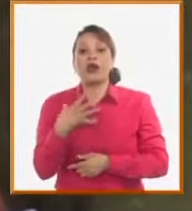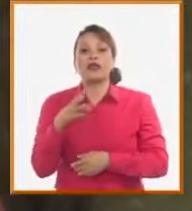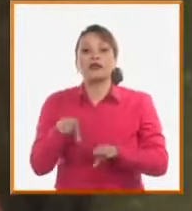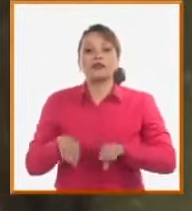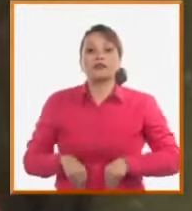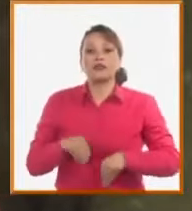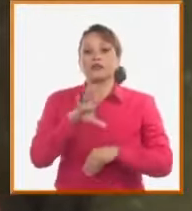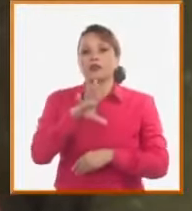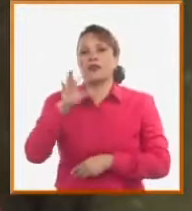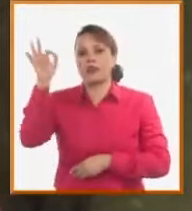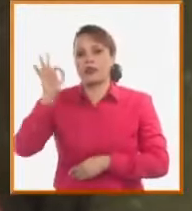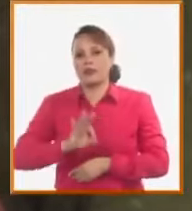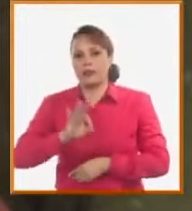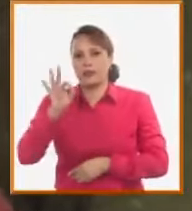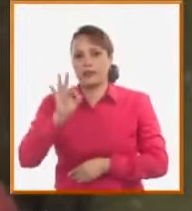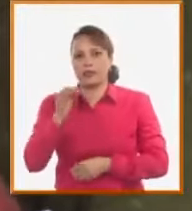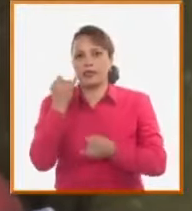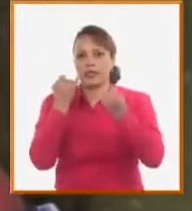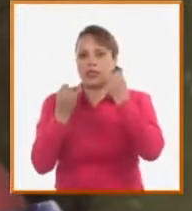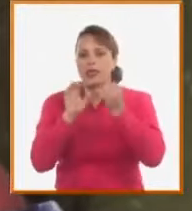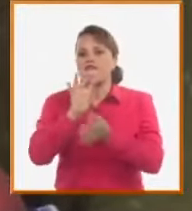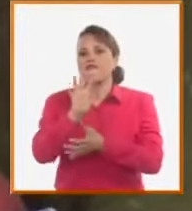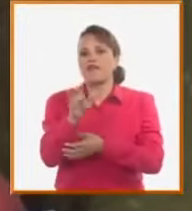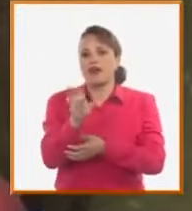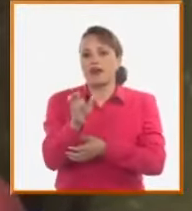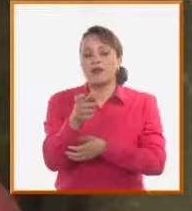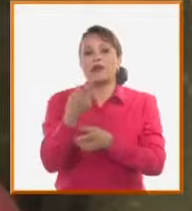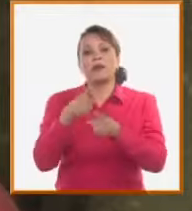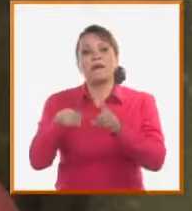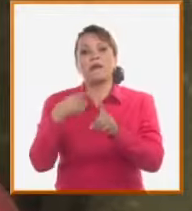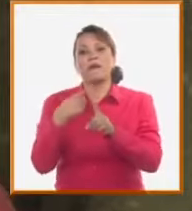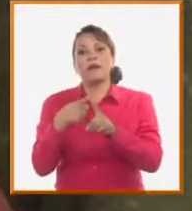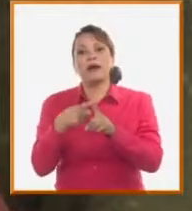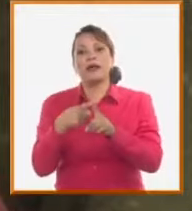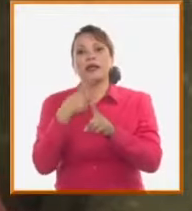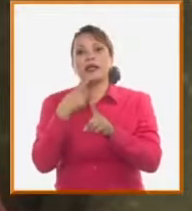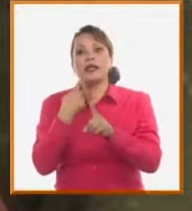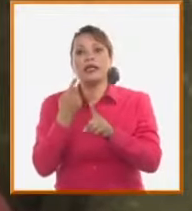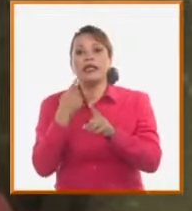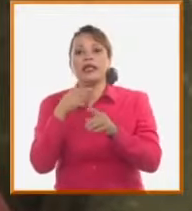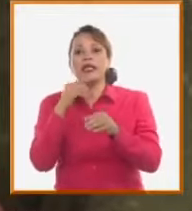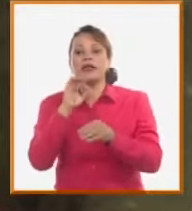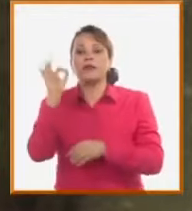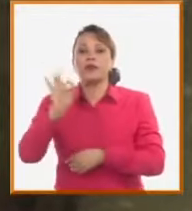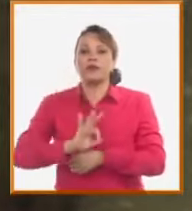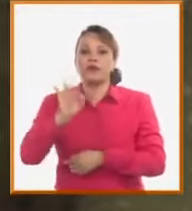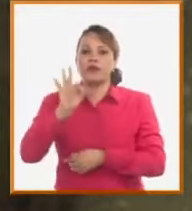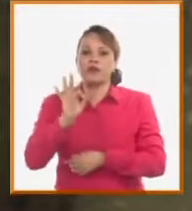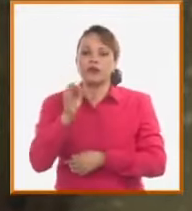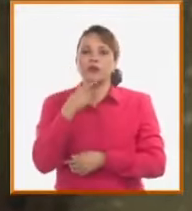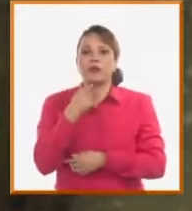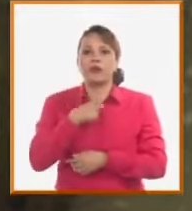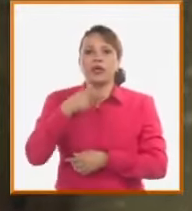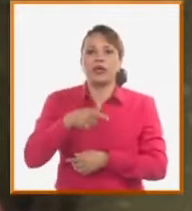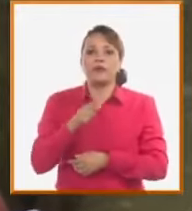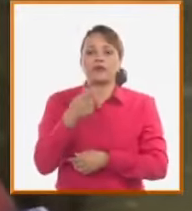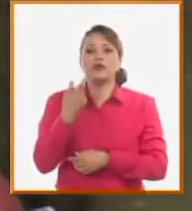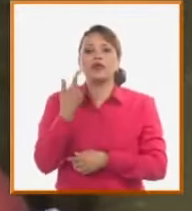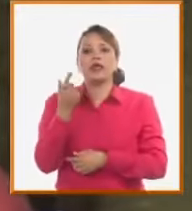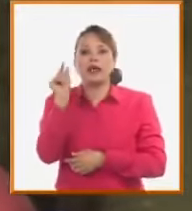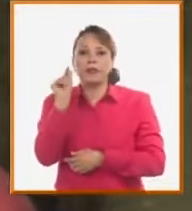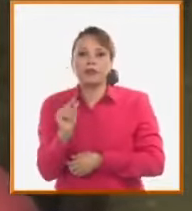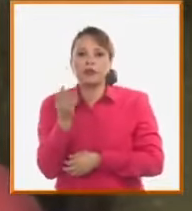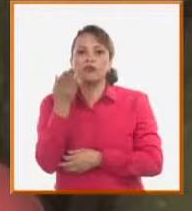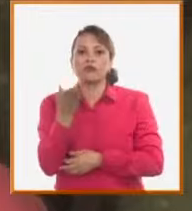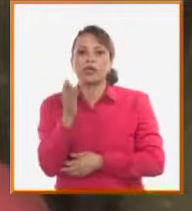50% del interés bancario y de las primas de seguro. ¿Qué quiere decir esto? Que cuando el asegurado solicita su crédito